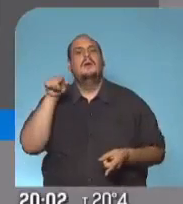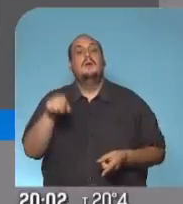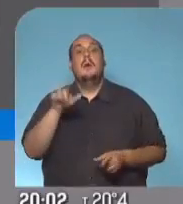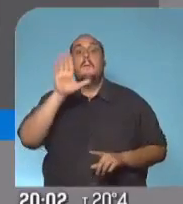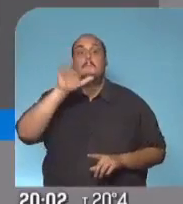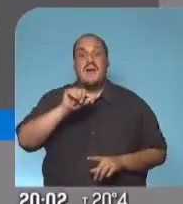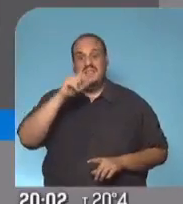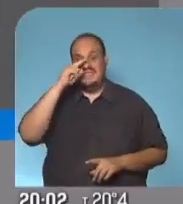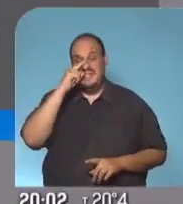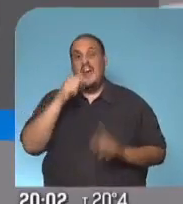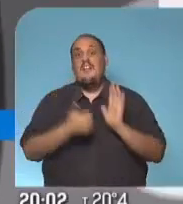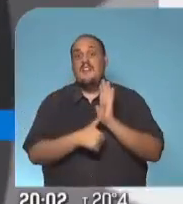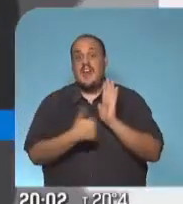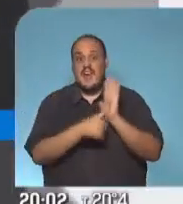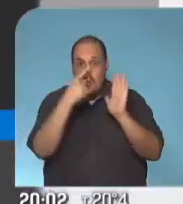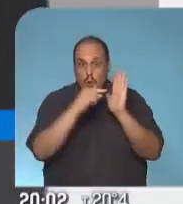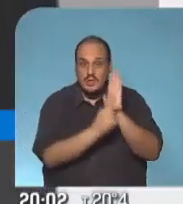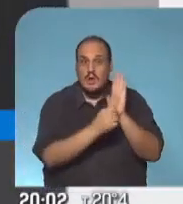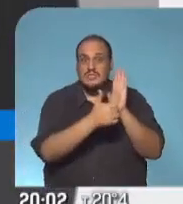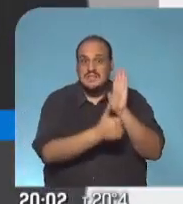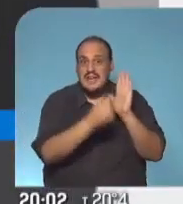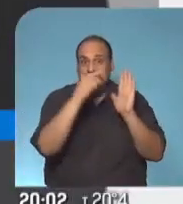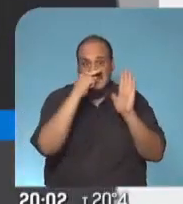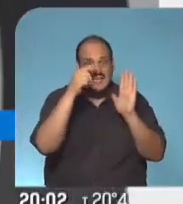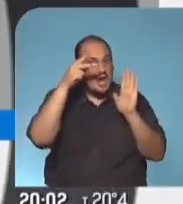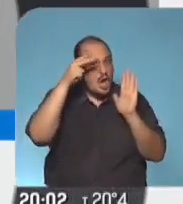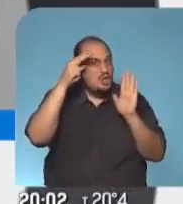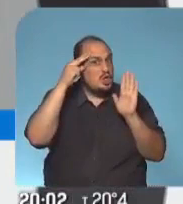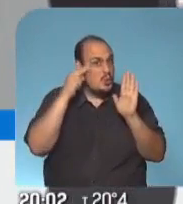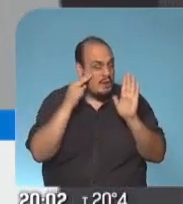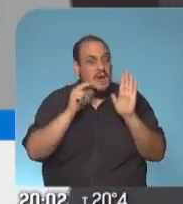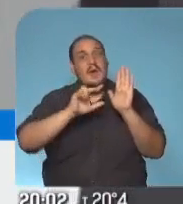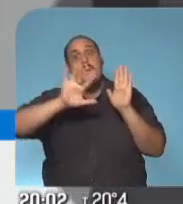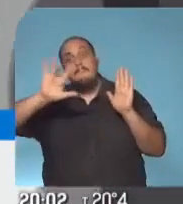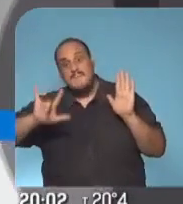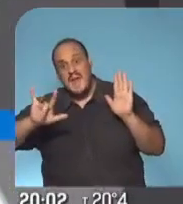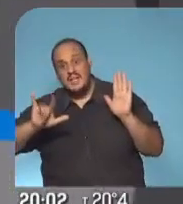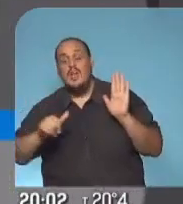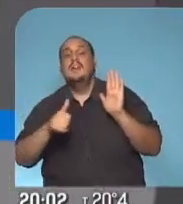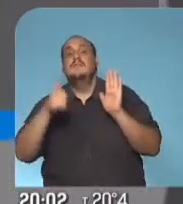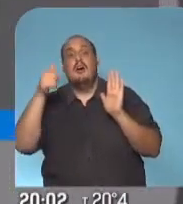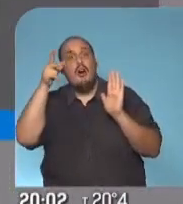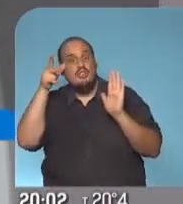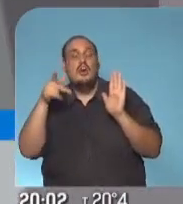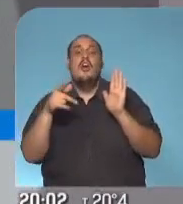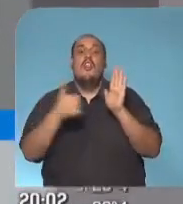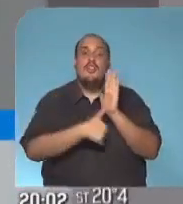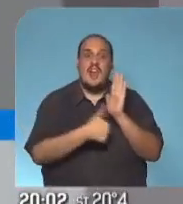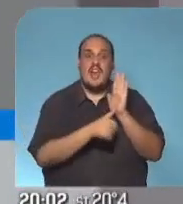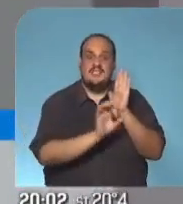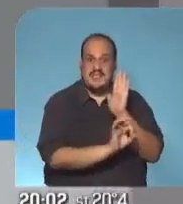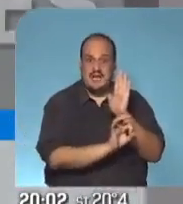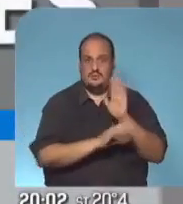7 con los DNI terminados en 6, 7, 8 y 9 y el miércoles 8 con los DNI que finalizan en 0.